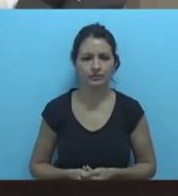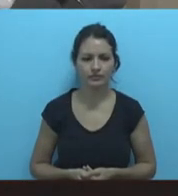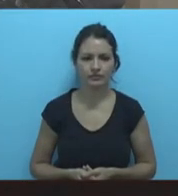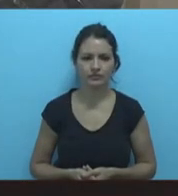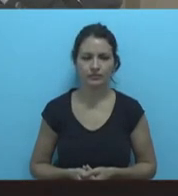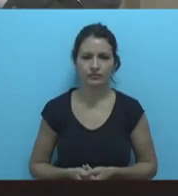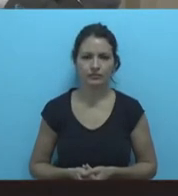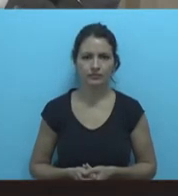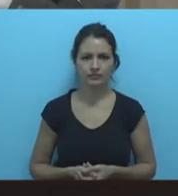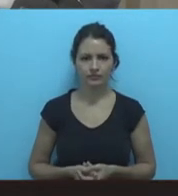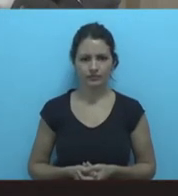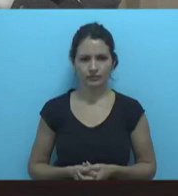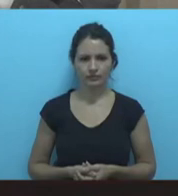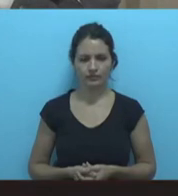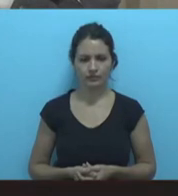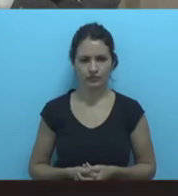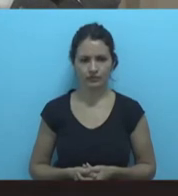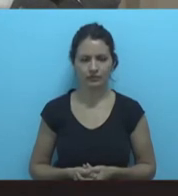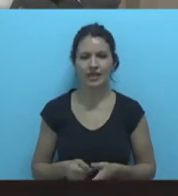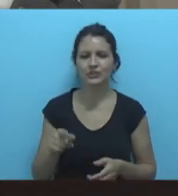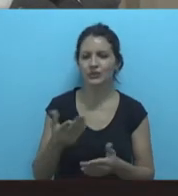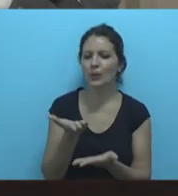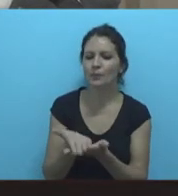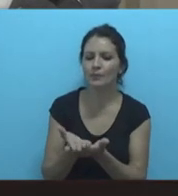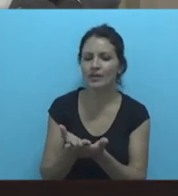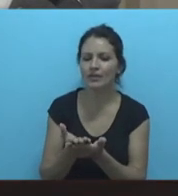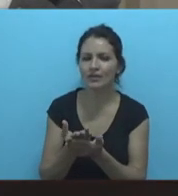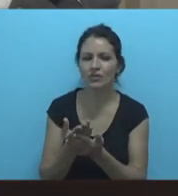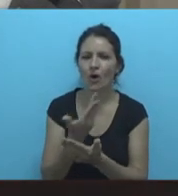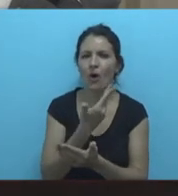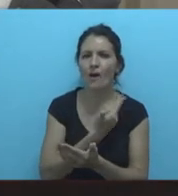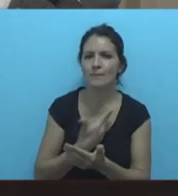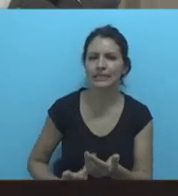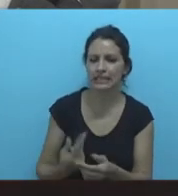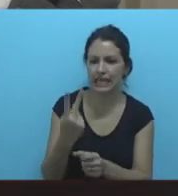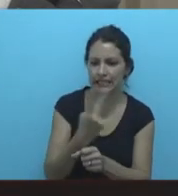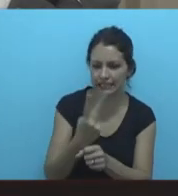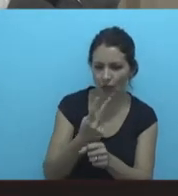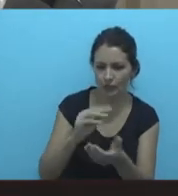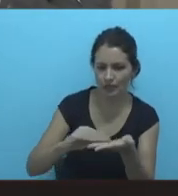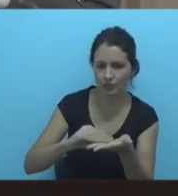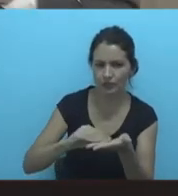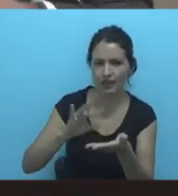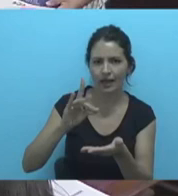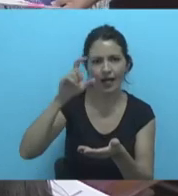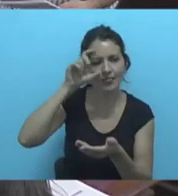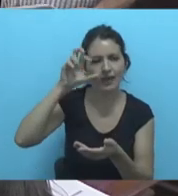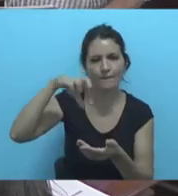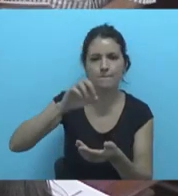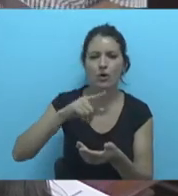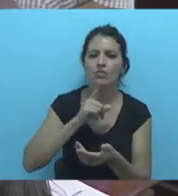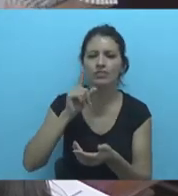la señora vicepresidenta primera, a la diputada Lucila de Ponti, si me pueda reemplazar en la presidencia.